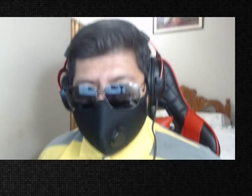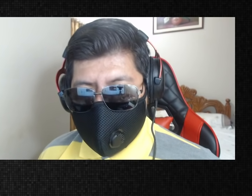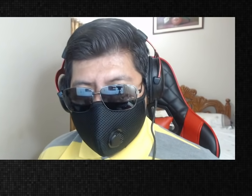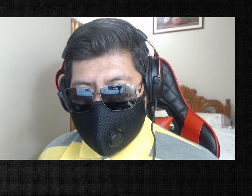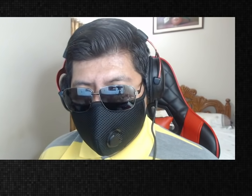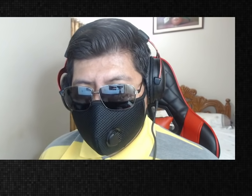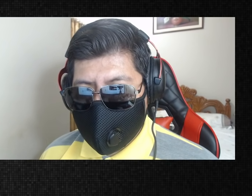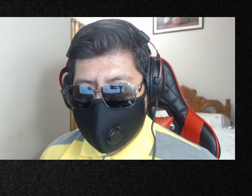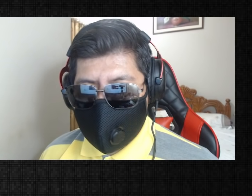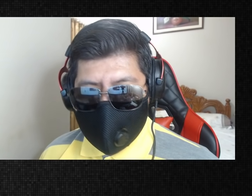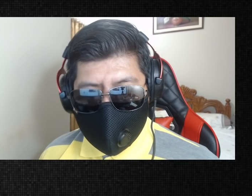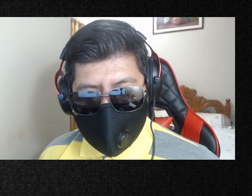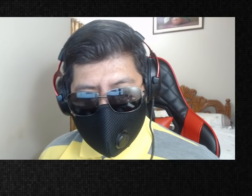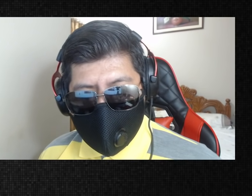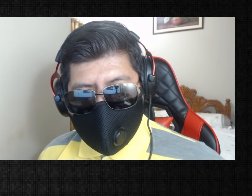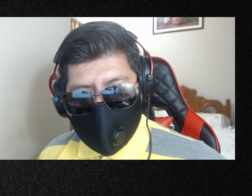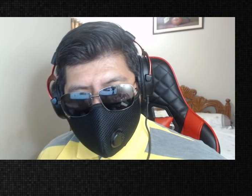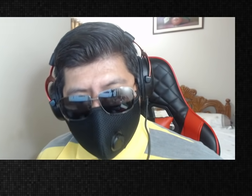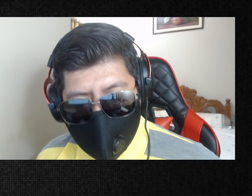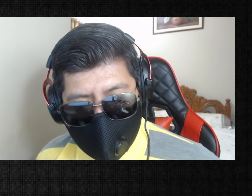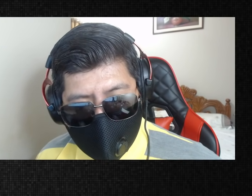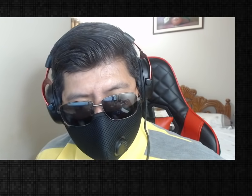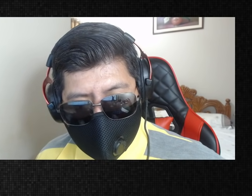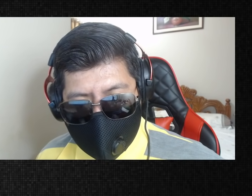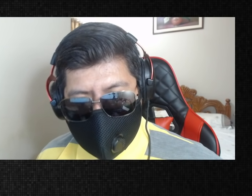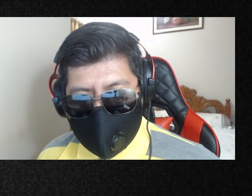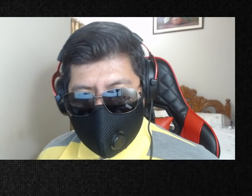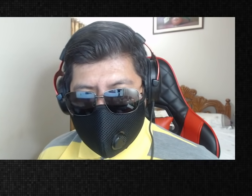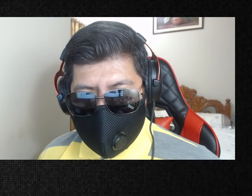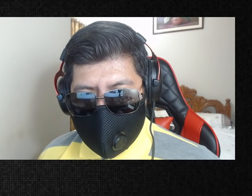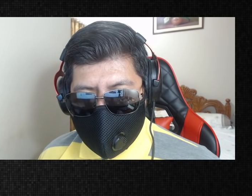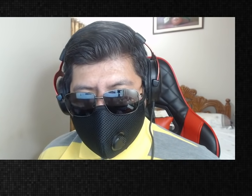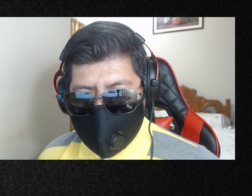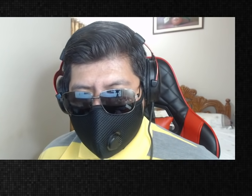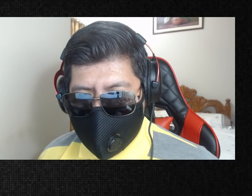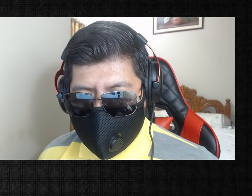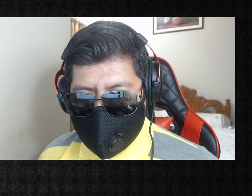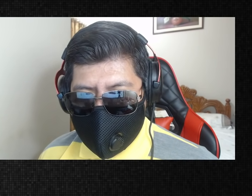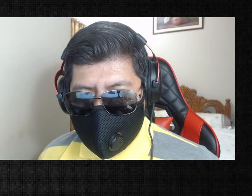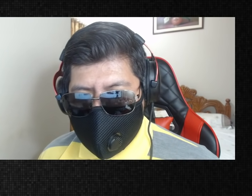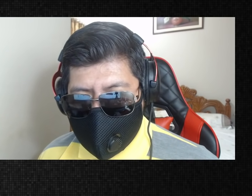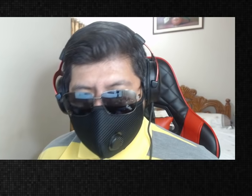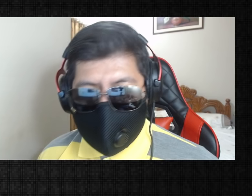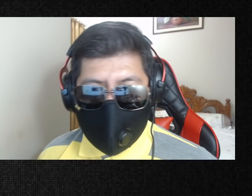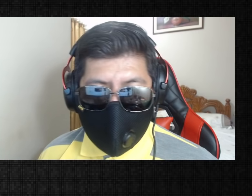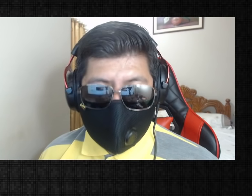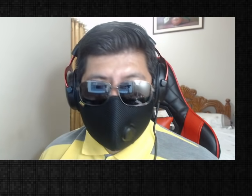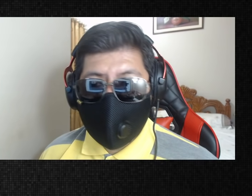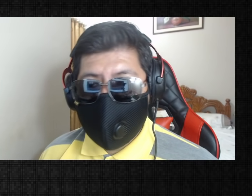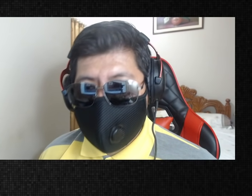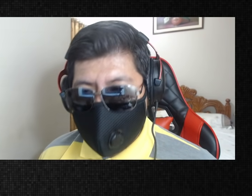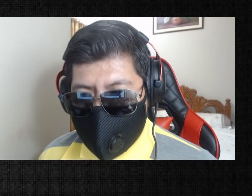haciendo luís arce catacora lugar al que asiste lugar en el que lanza un discurso